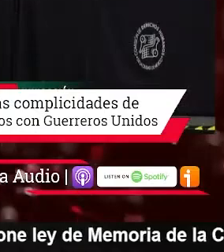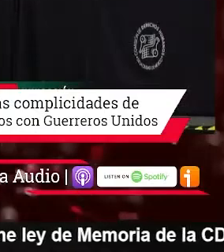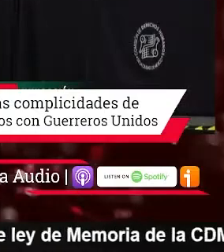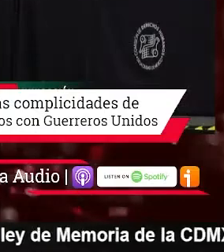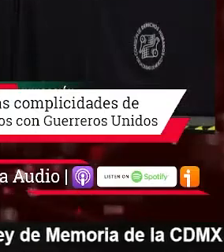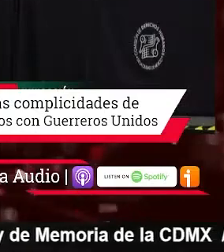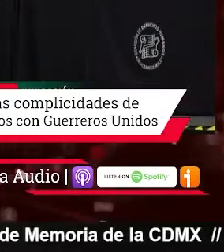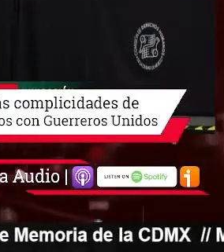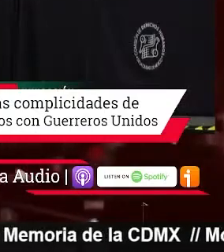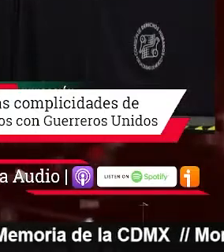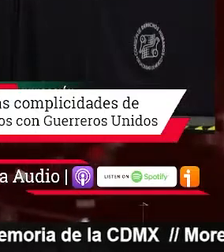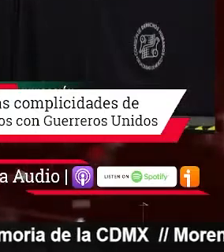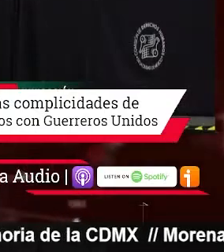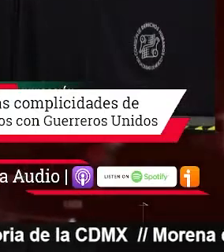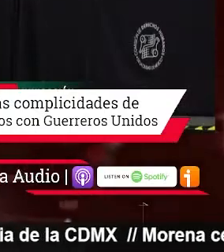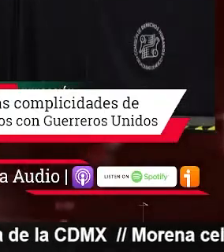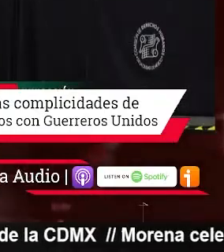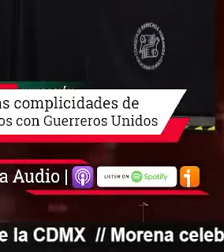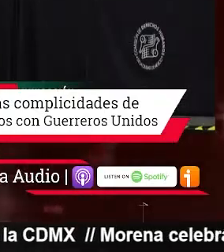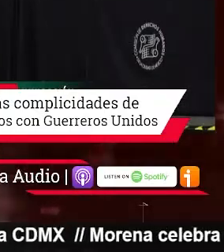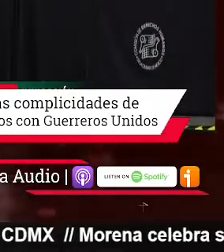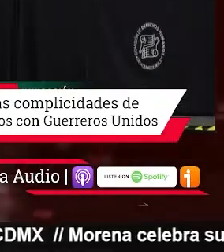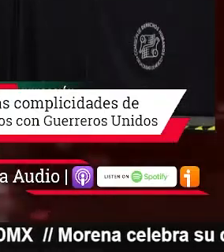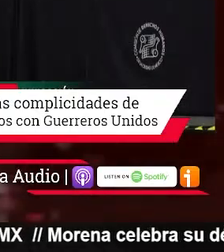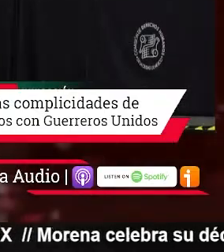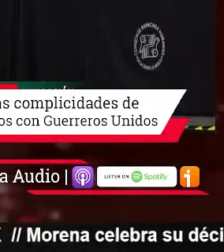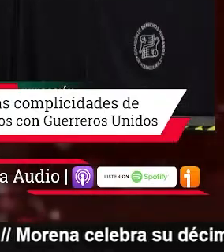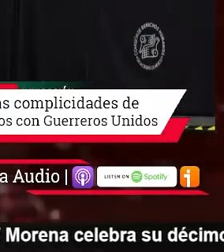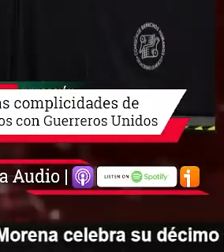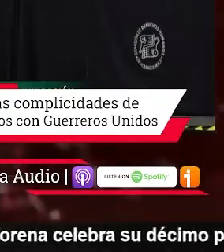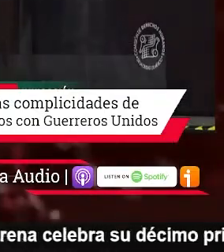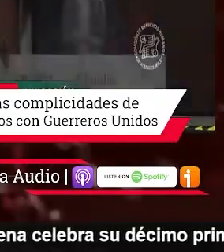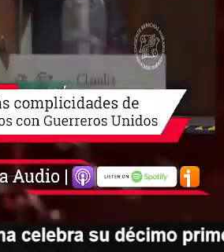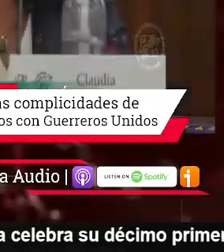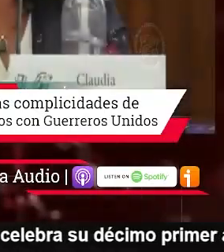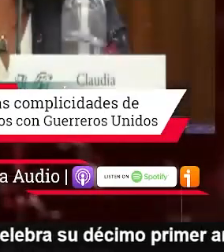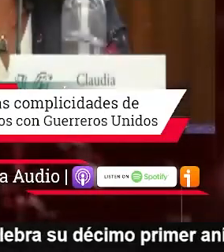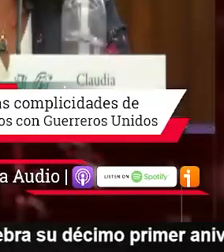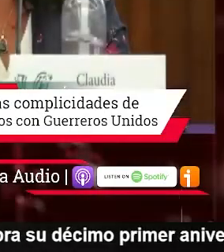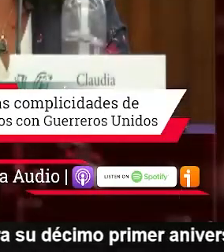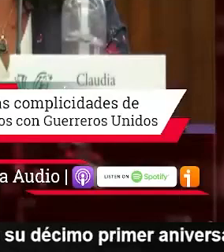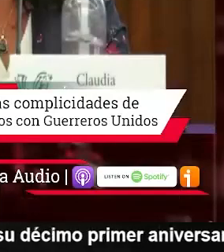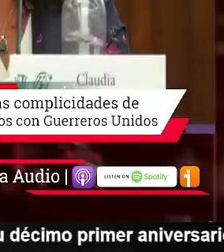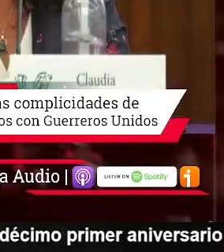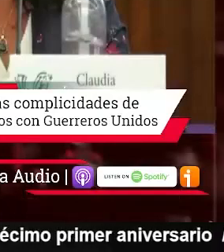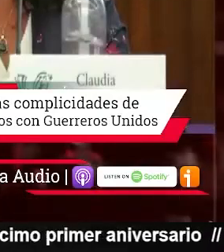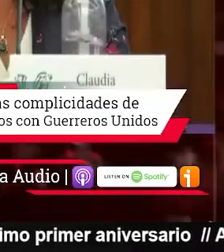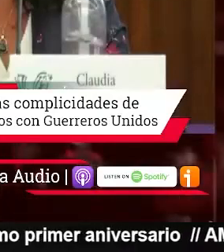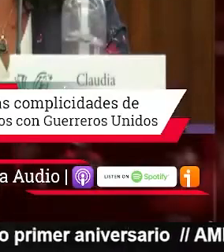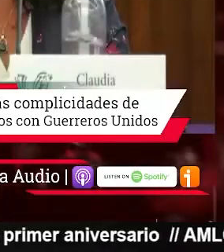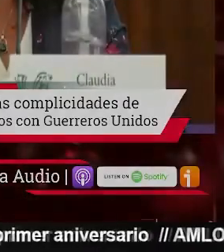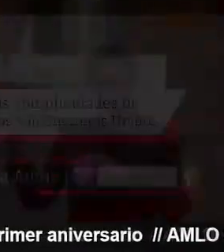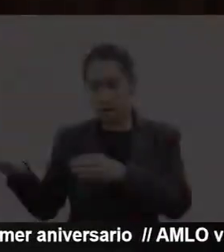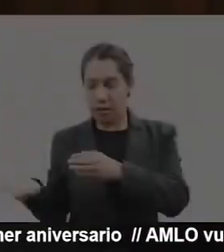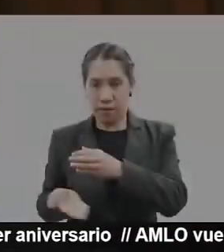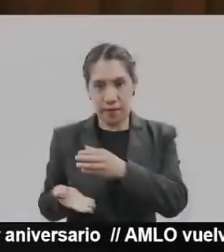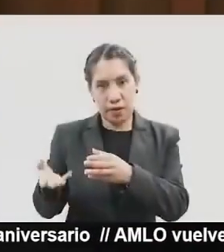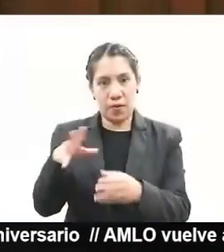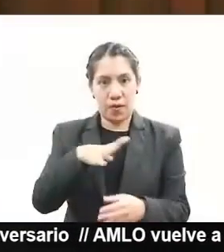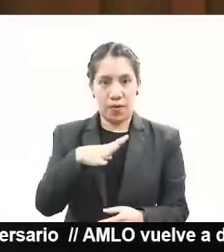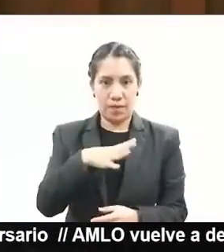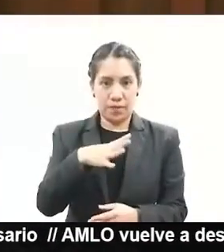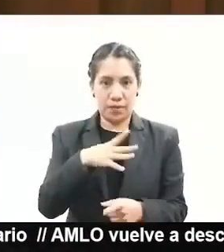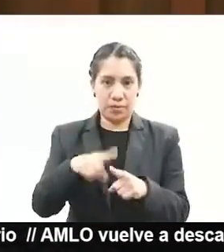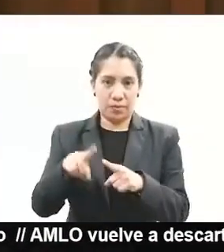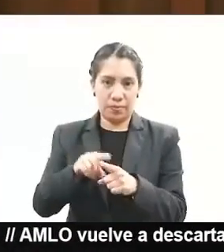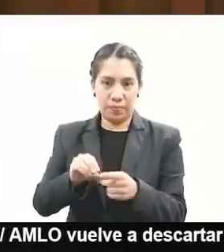que ocurrió en realidad aquella terrible madrugada de septiembre de 2014. Vamos a escucharlo.